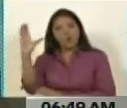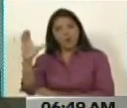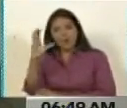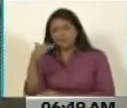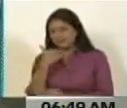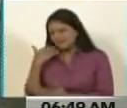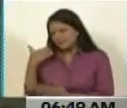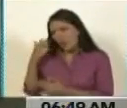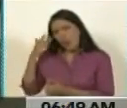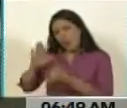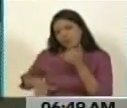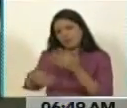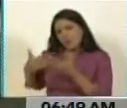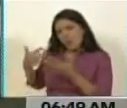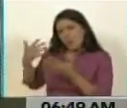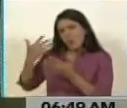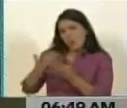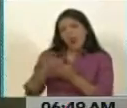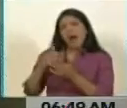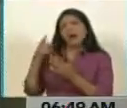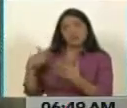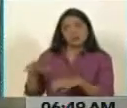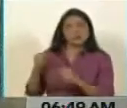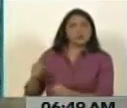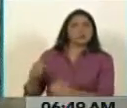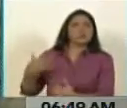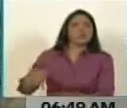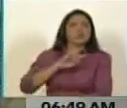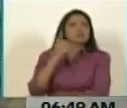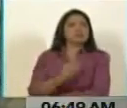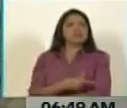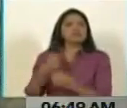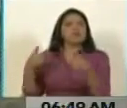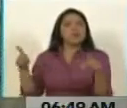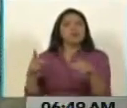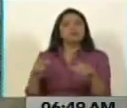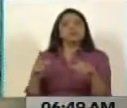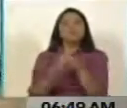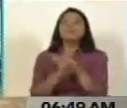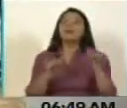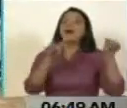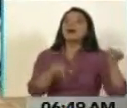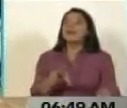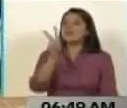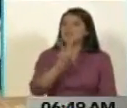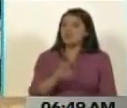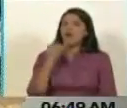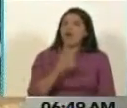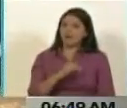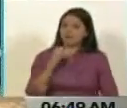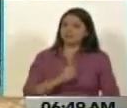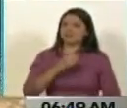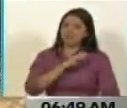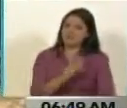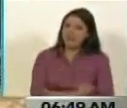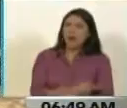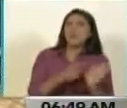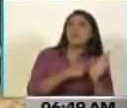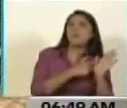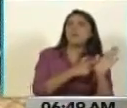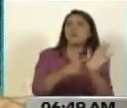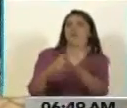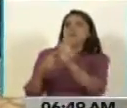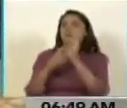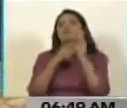última década. Es decir, que nosotros podamos develar lo que tiene Venezuela musicalmente para su exportación y para